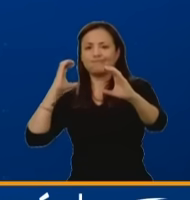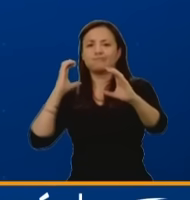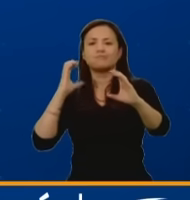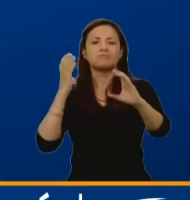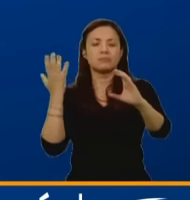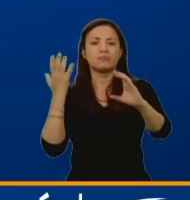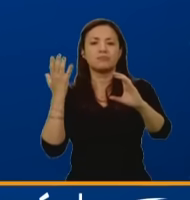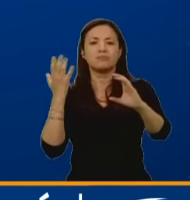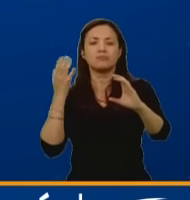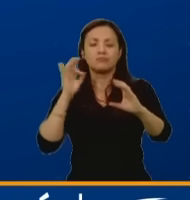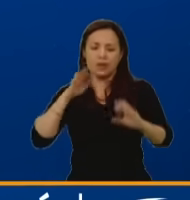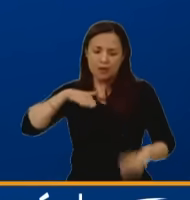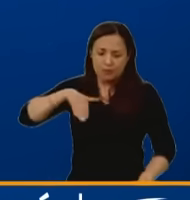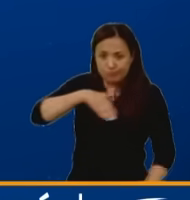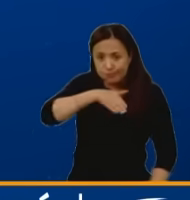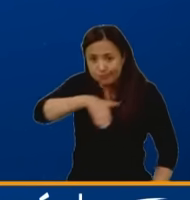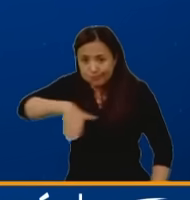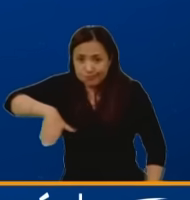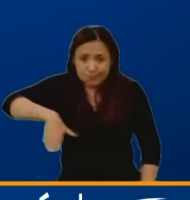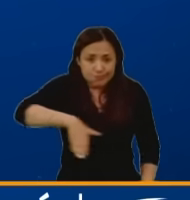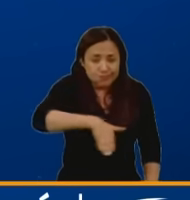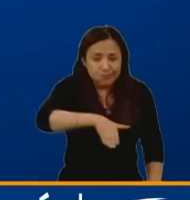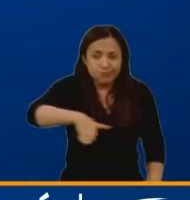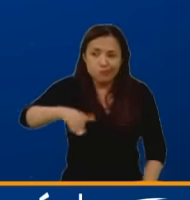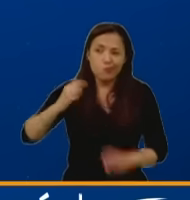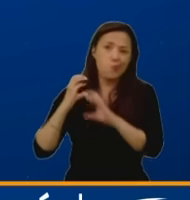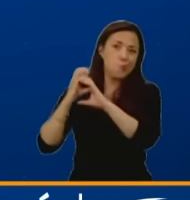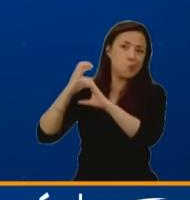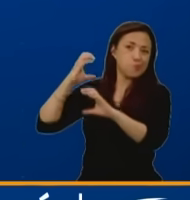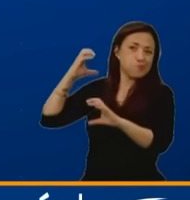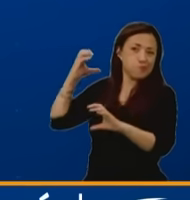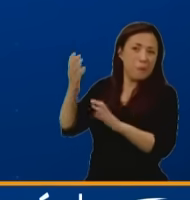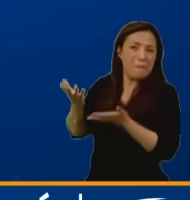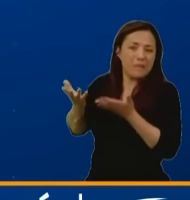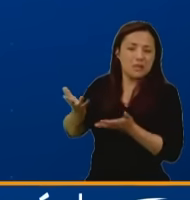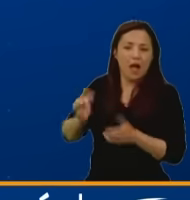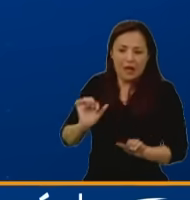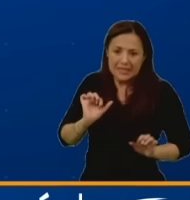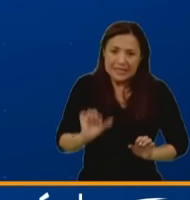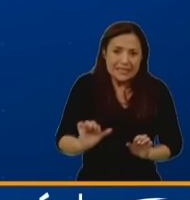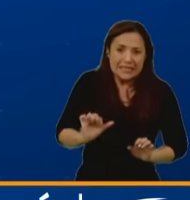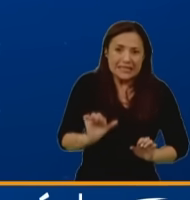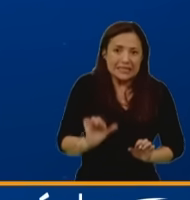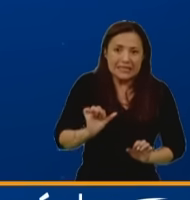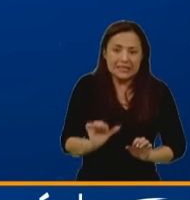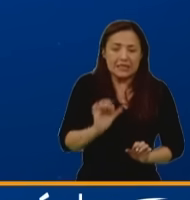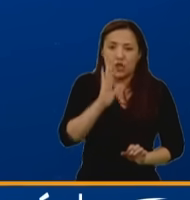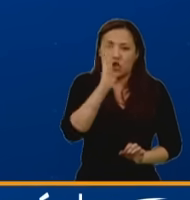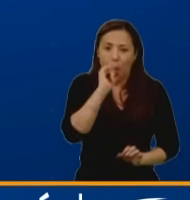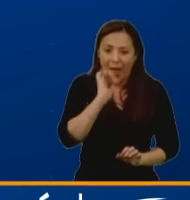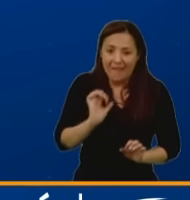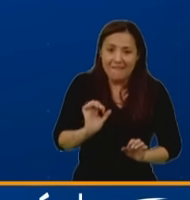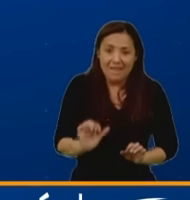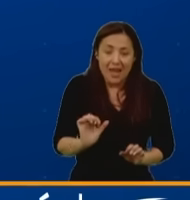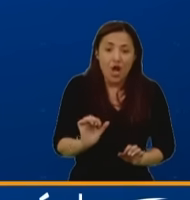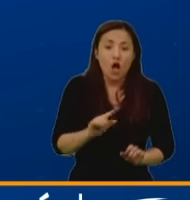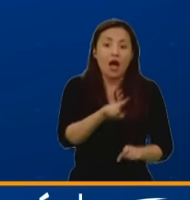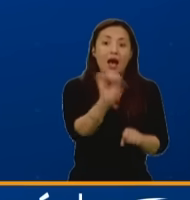precisamente bajando una pendiente, cargado y se quedó sin frenos. En ese momento embiste a